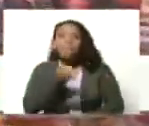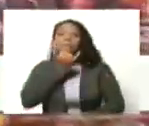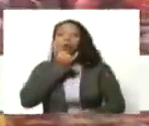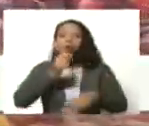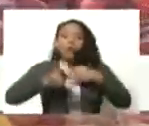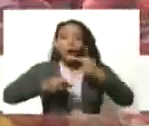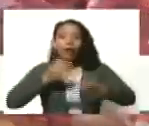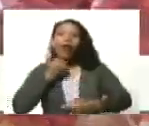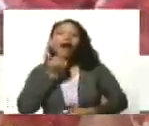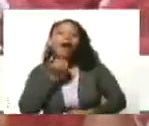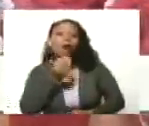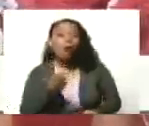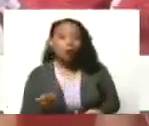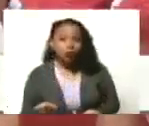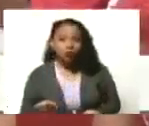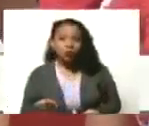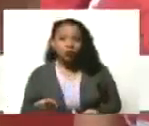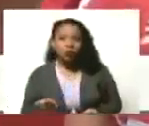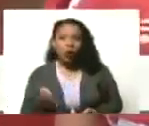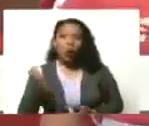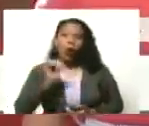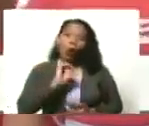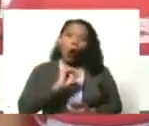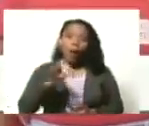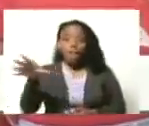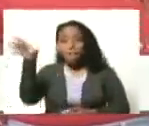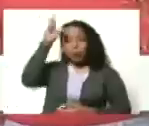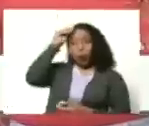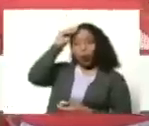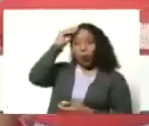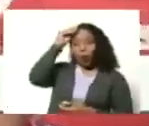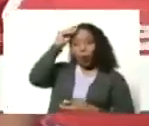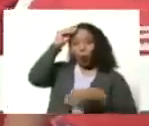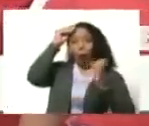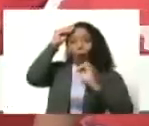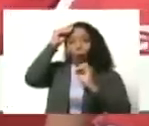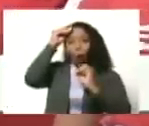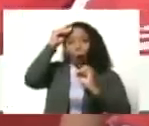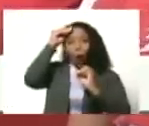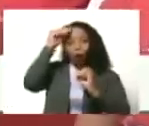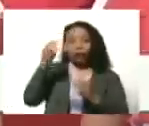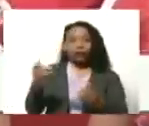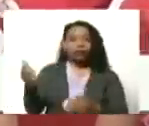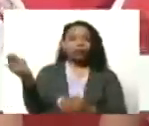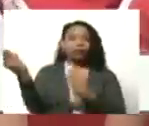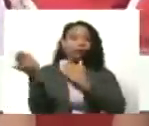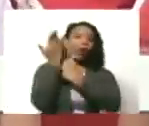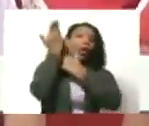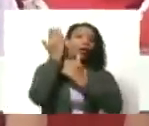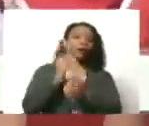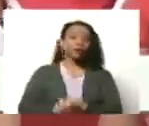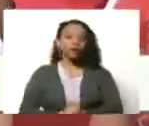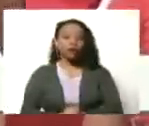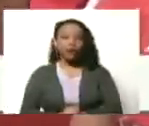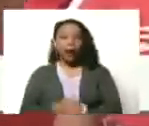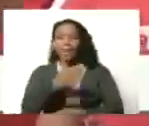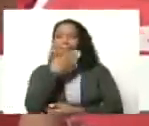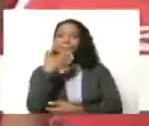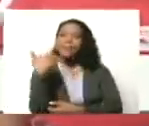política, o aprendemos o los pagamos. Es